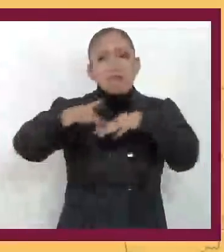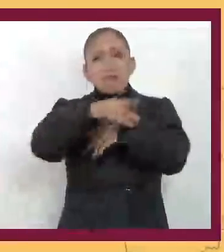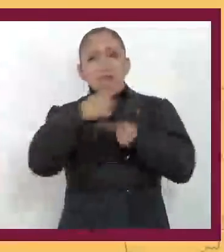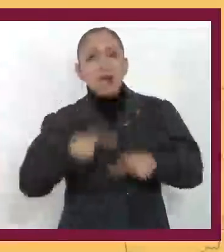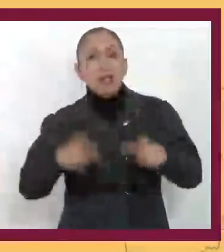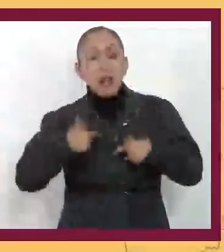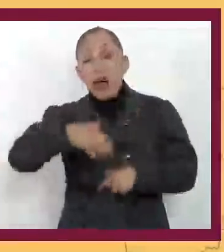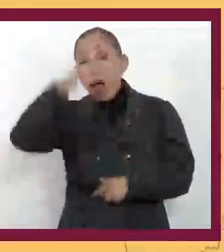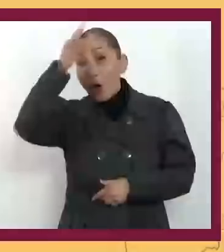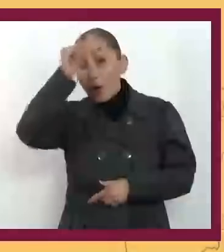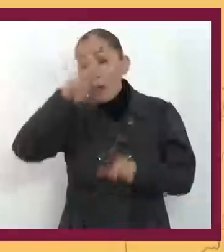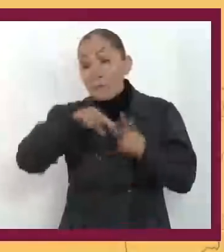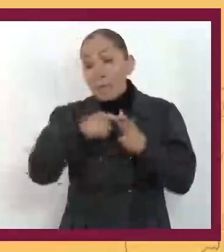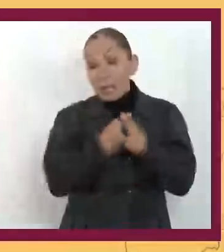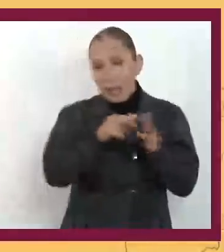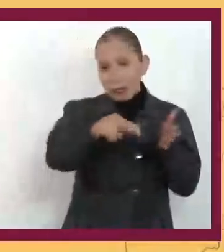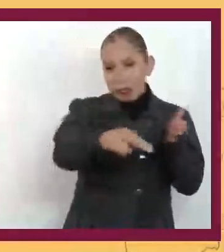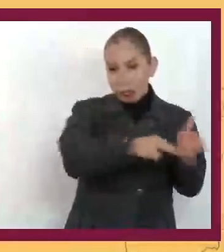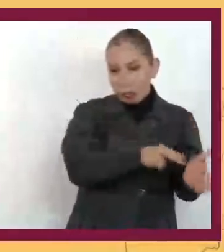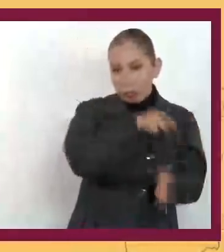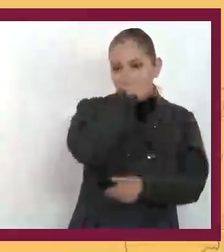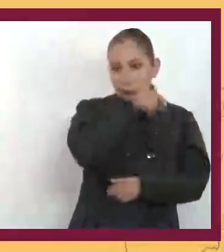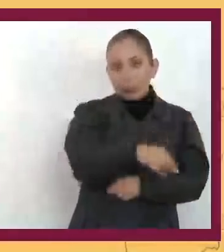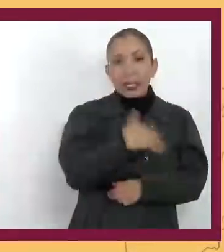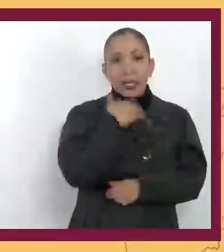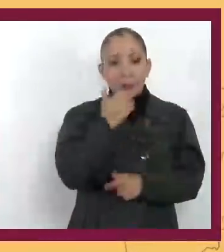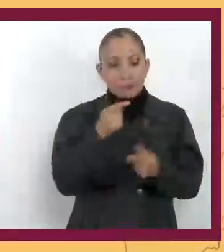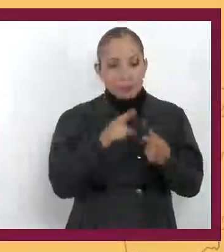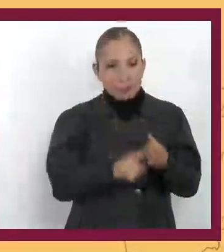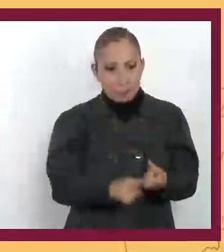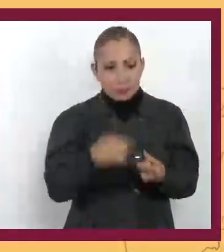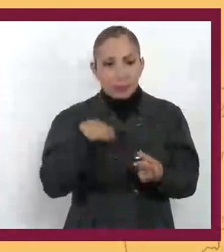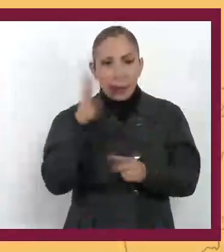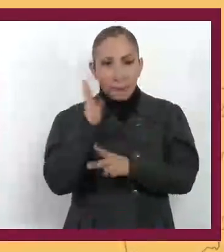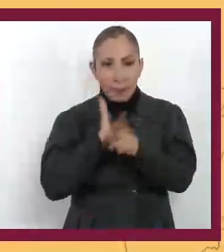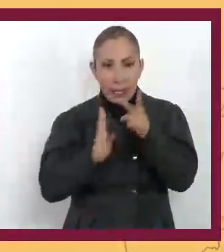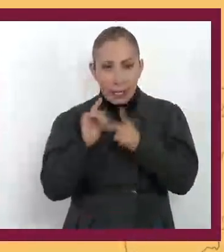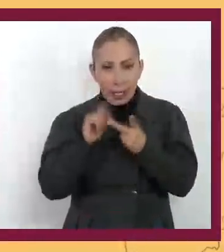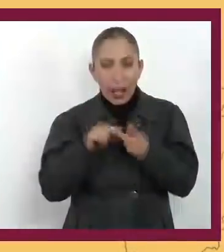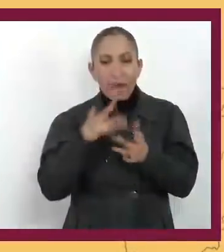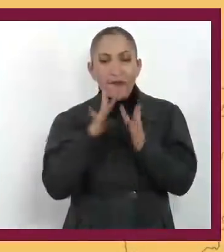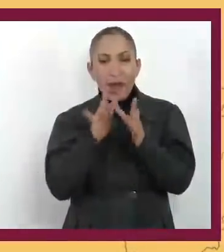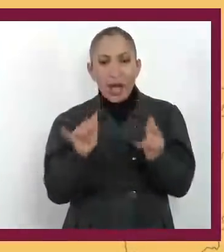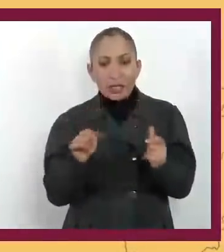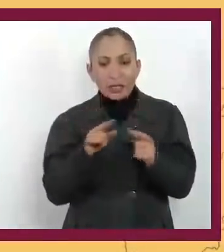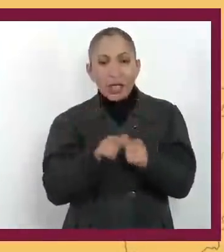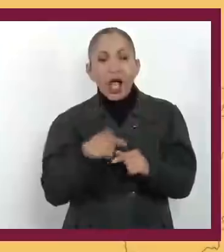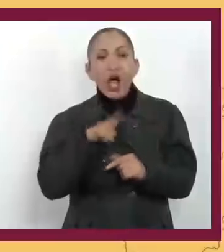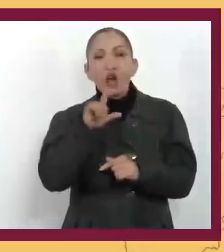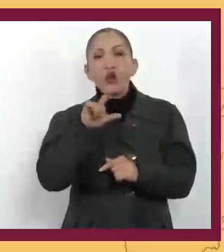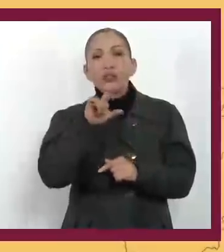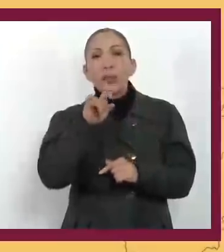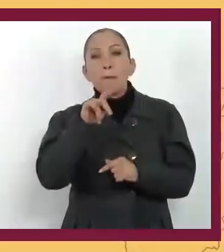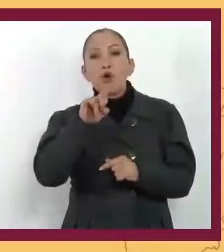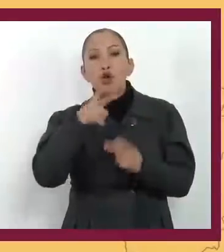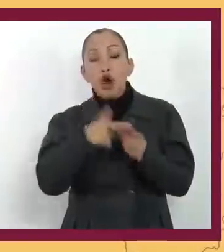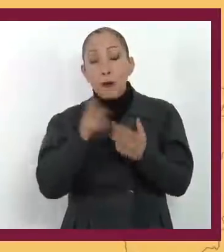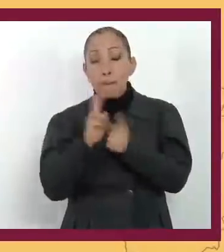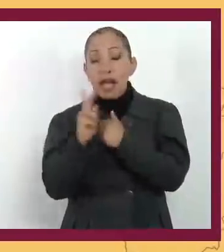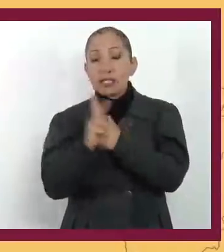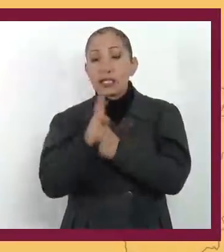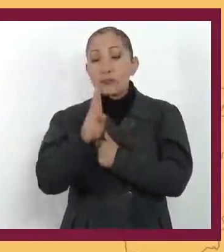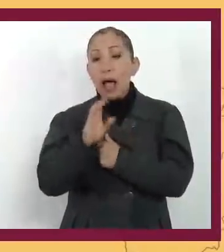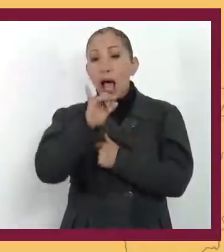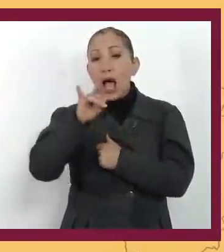Los acuerdos fueron inicialmente firmados por Alemania, Bélgica, Francia, Luxemburgo y los